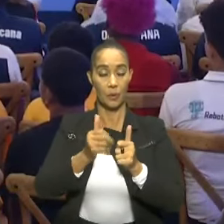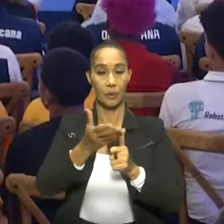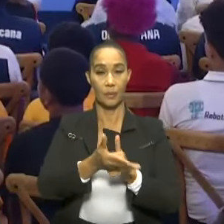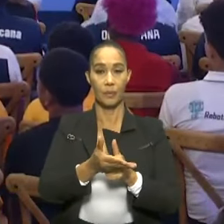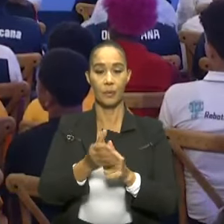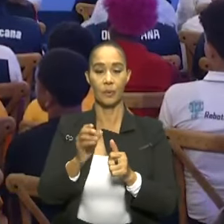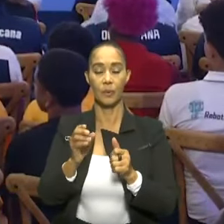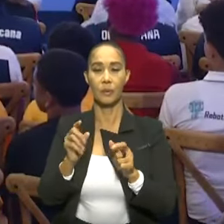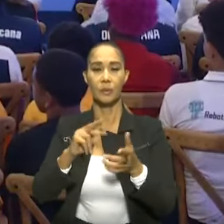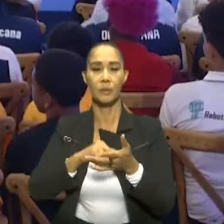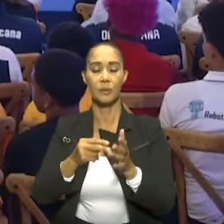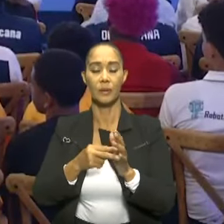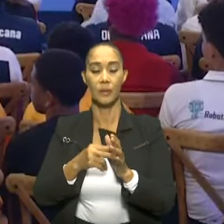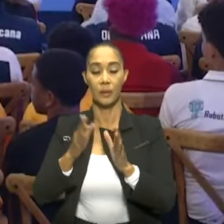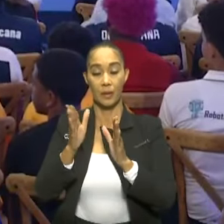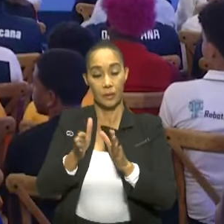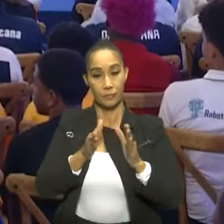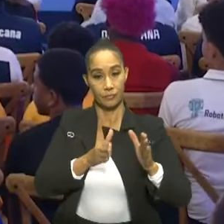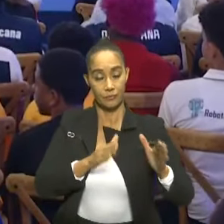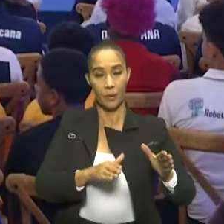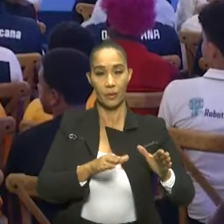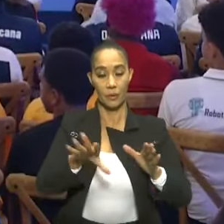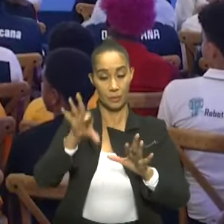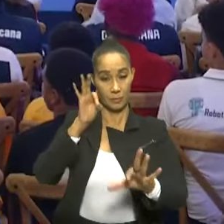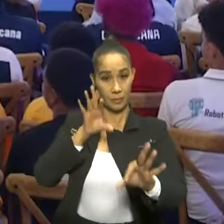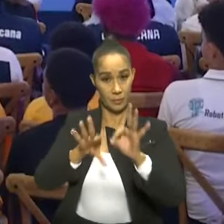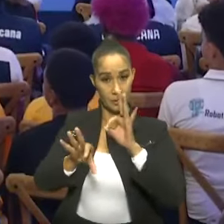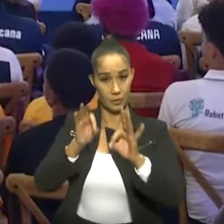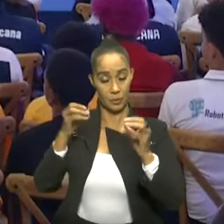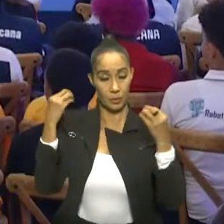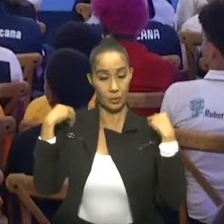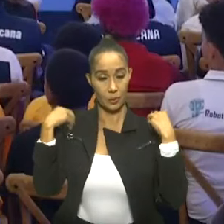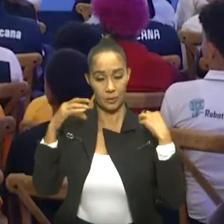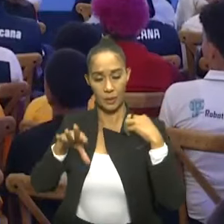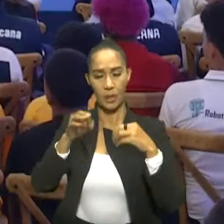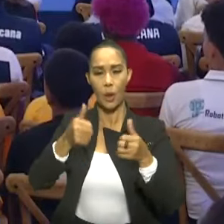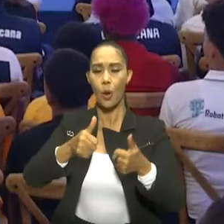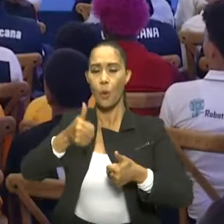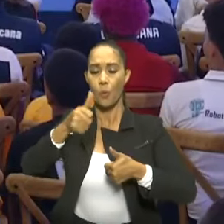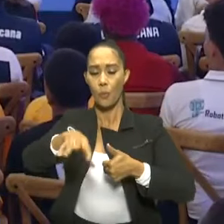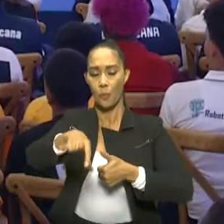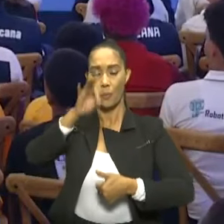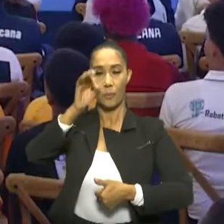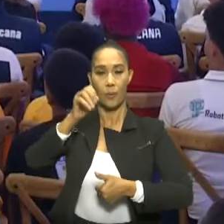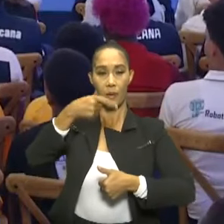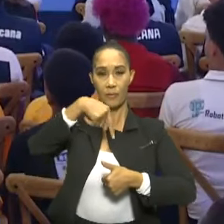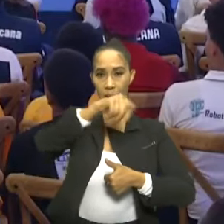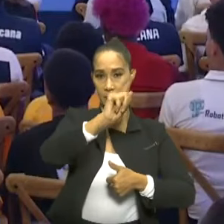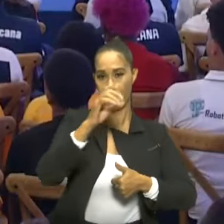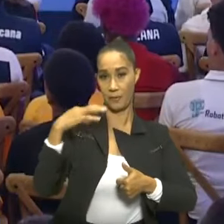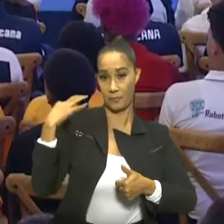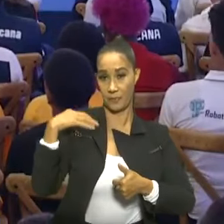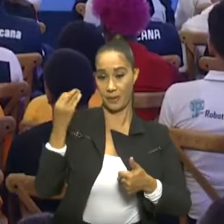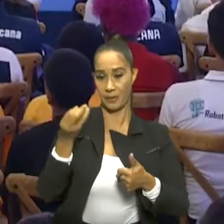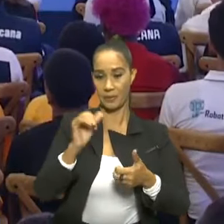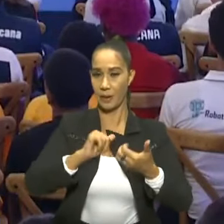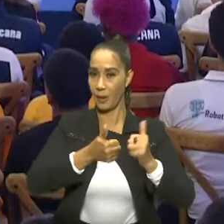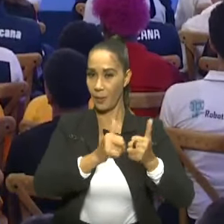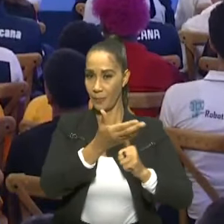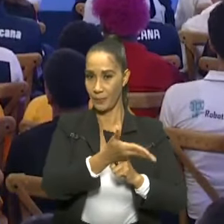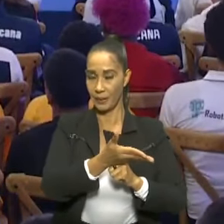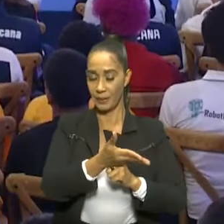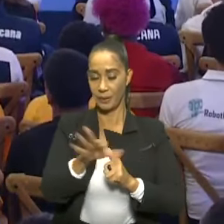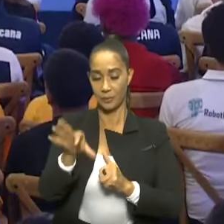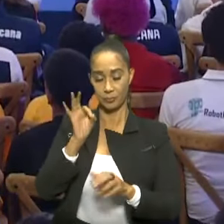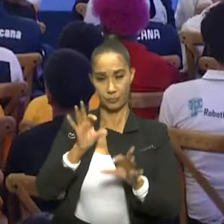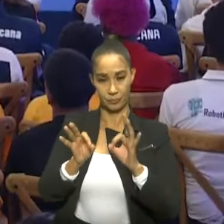la preparación, clasificación y participación de los atletas que participarán. Y también